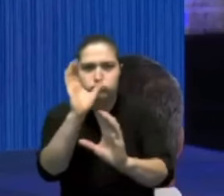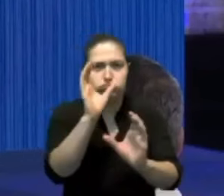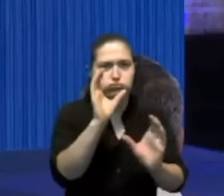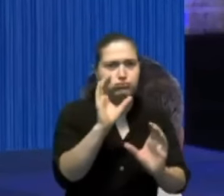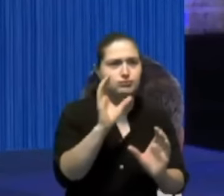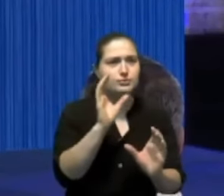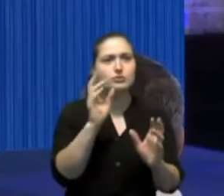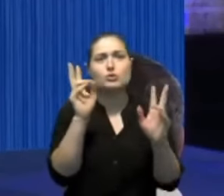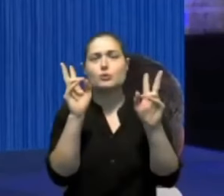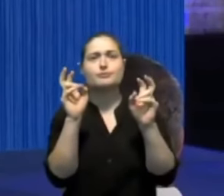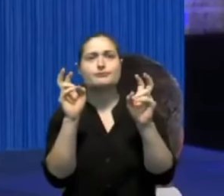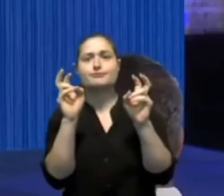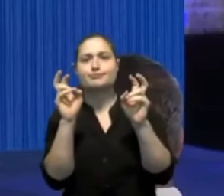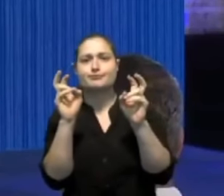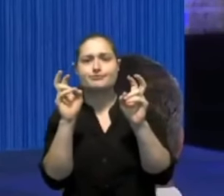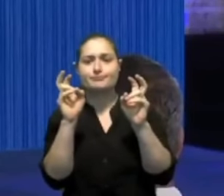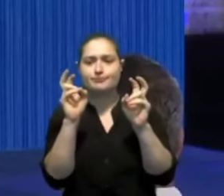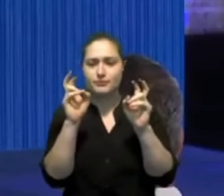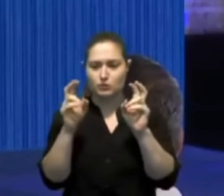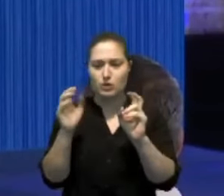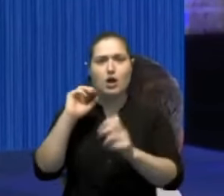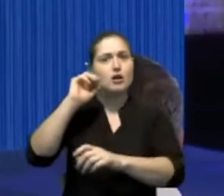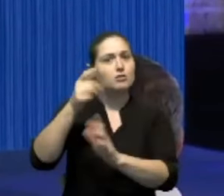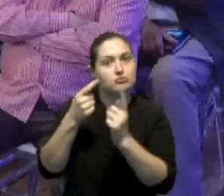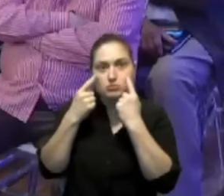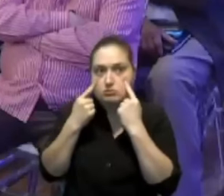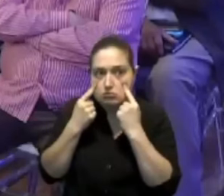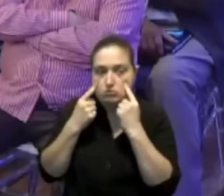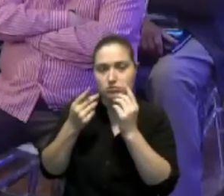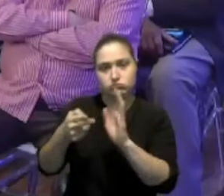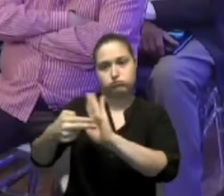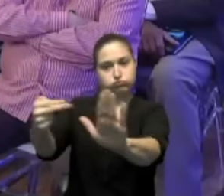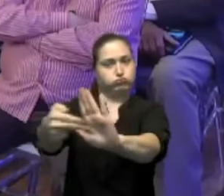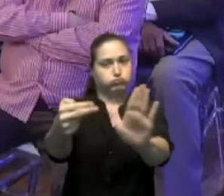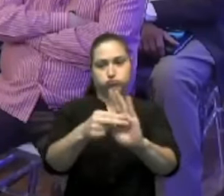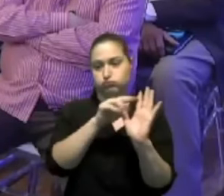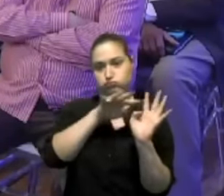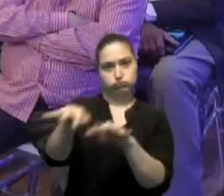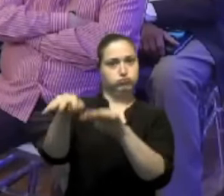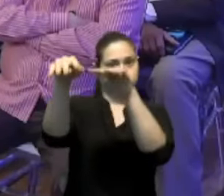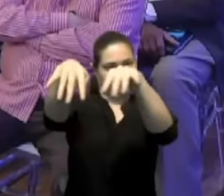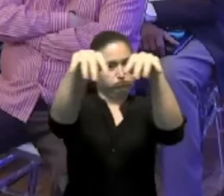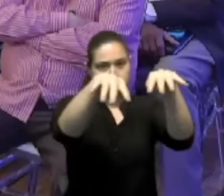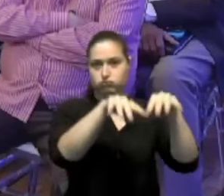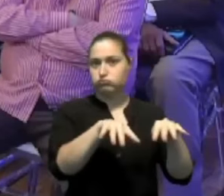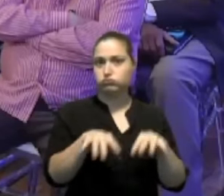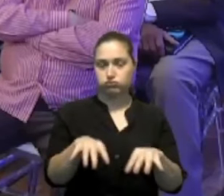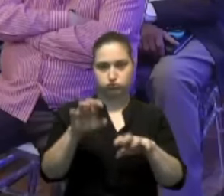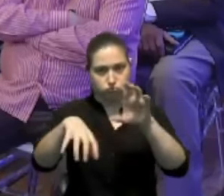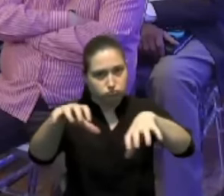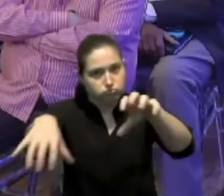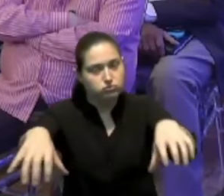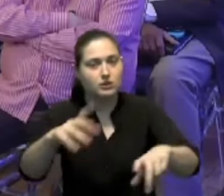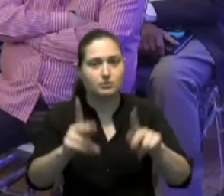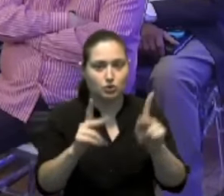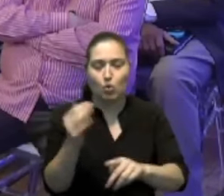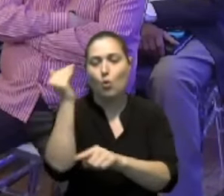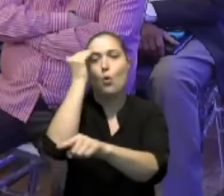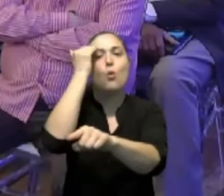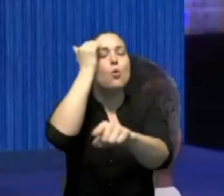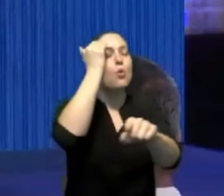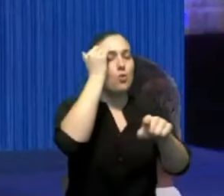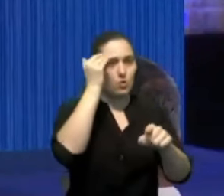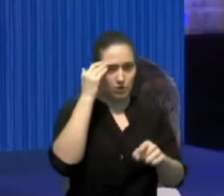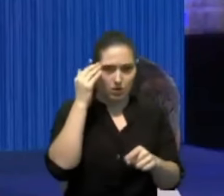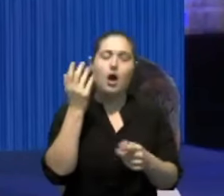Brand O sea que la gente sepa dónde ir a su atención primaria identificar sus puntos conectarlos a su sitio deción primaria y